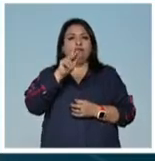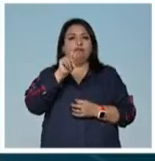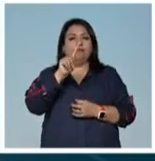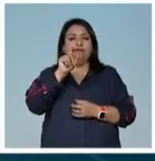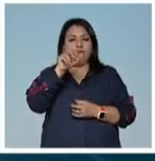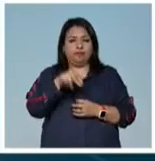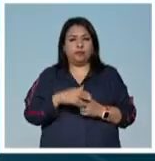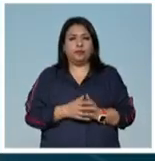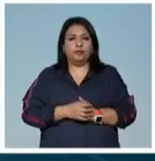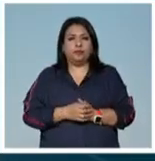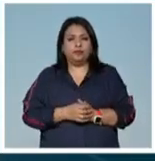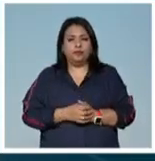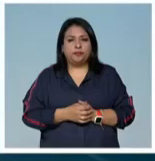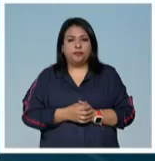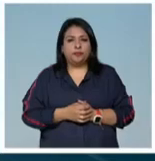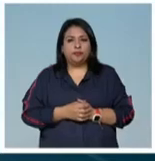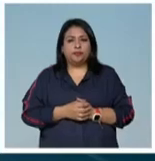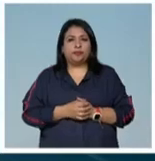León Monterrubio.